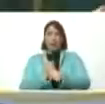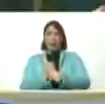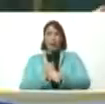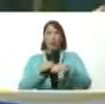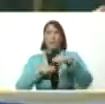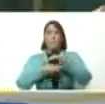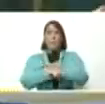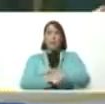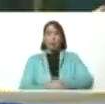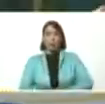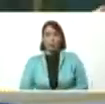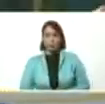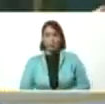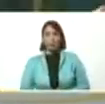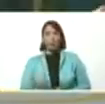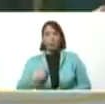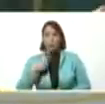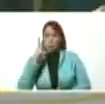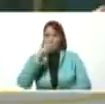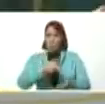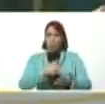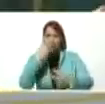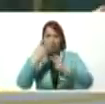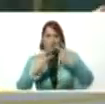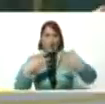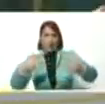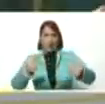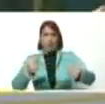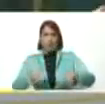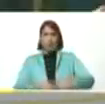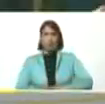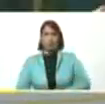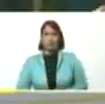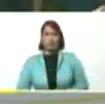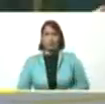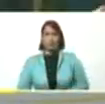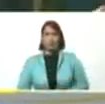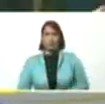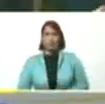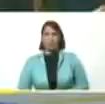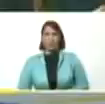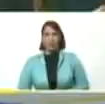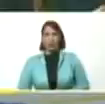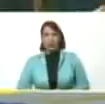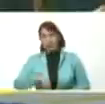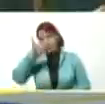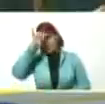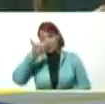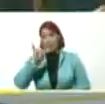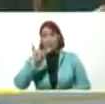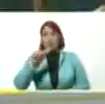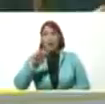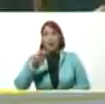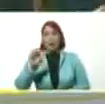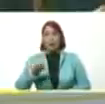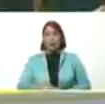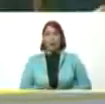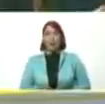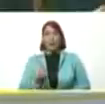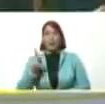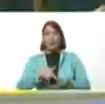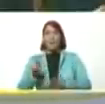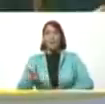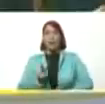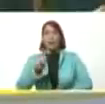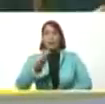fui a visitar en la cárcel de la Dignidad, en Yare, en los Valles del Tuy, al comandante Hugo